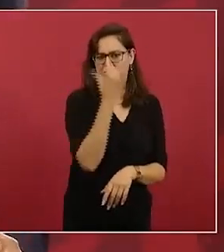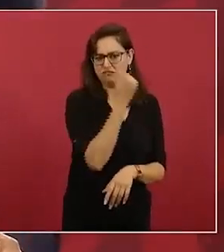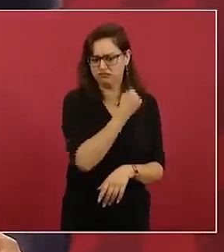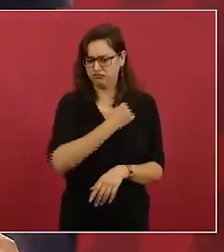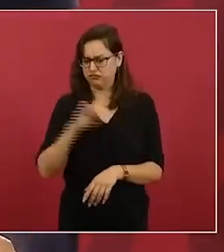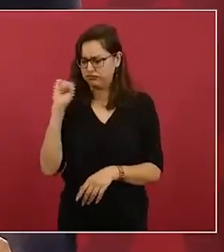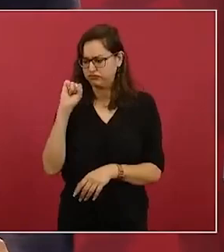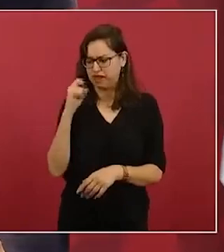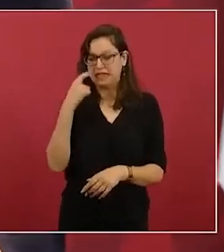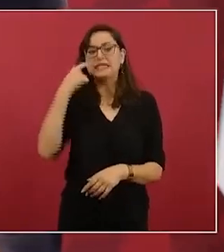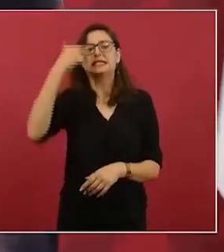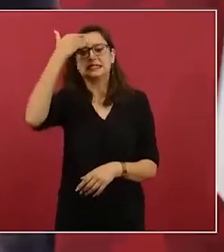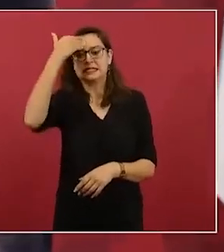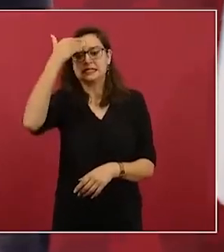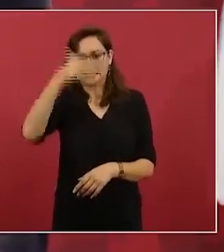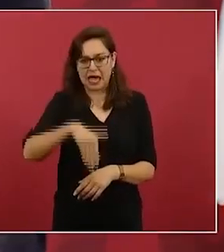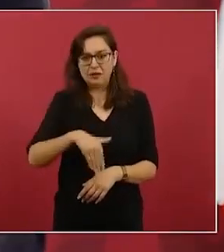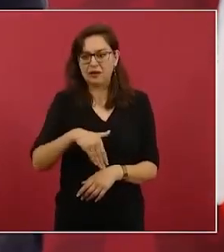en un embalse,